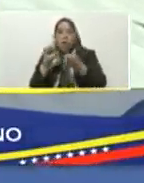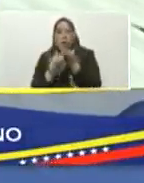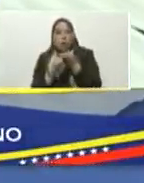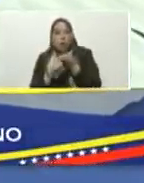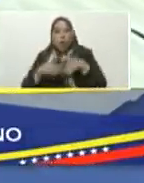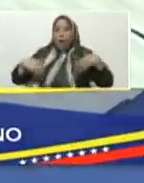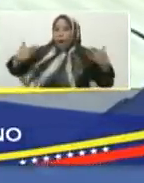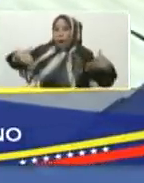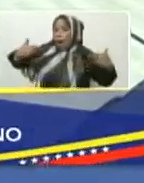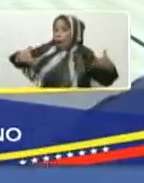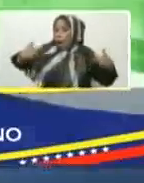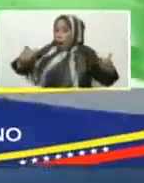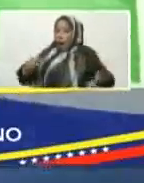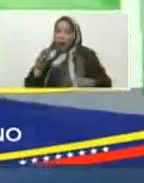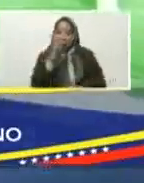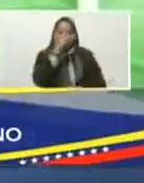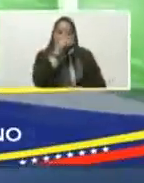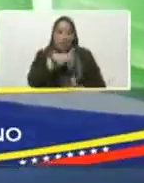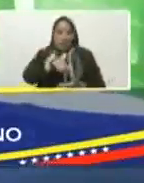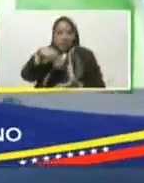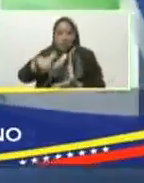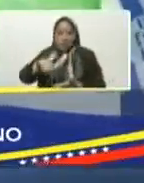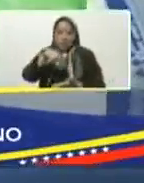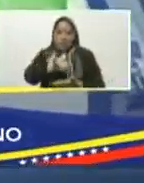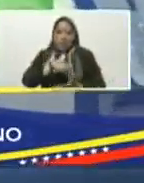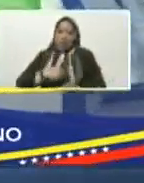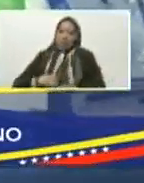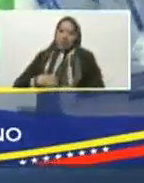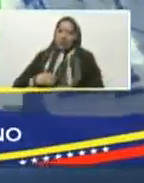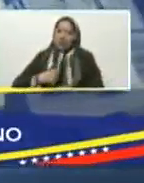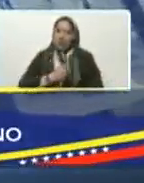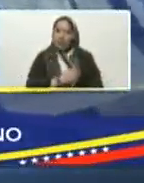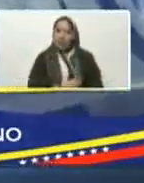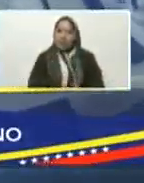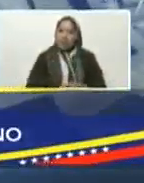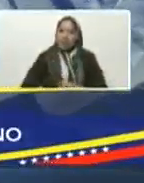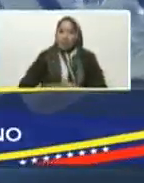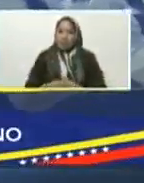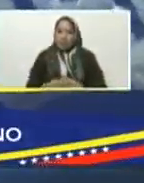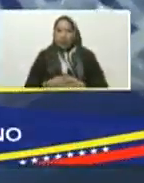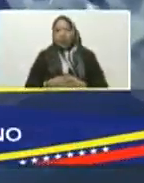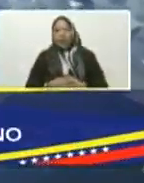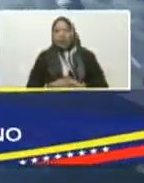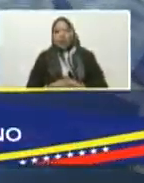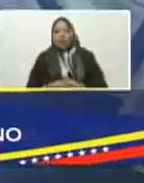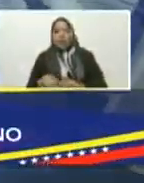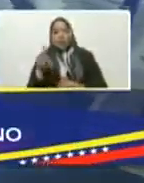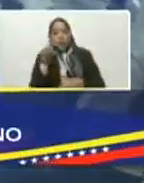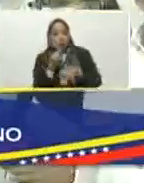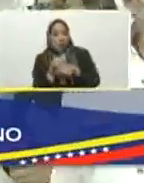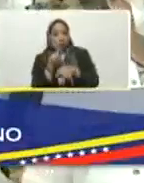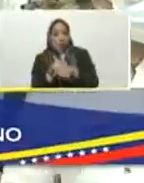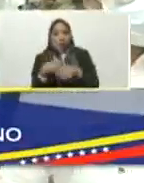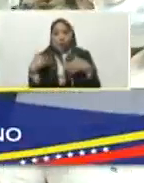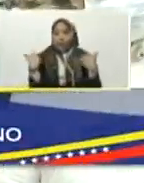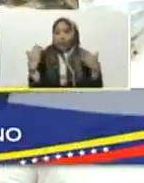Cilita. Super Cilita bochinchando. ¿Ah? Con las doctoras allá.